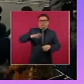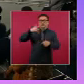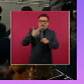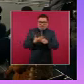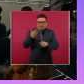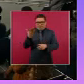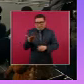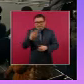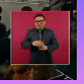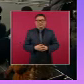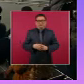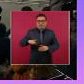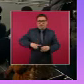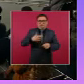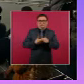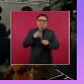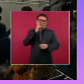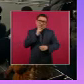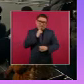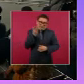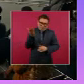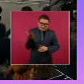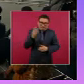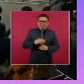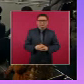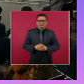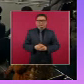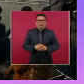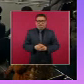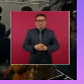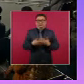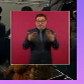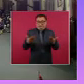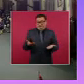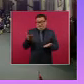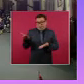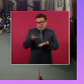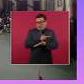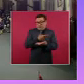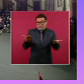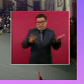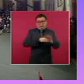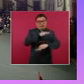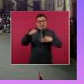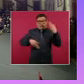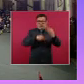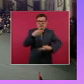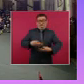gobernadores, la gobernadora, o sea, ahí todos,